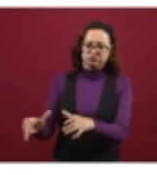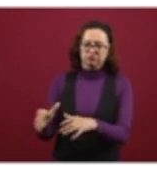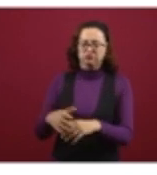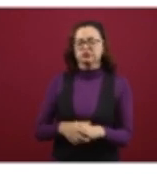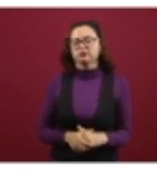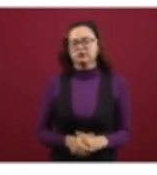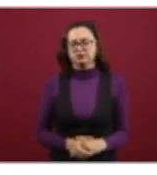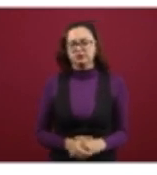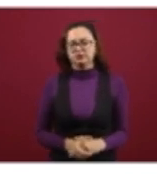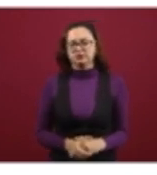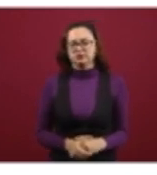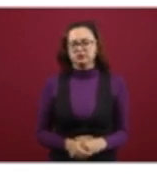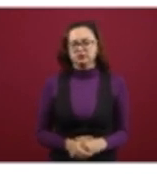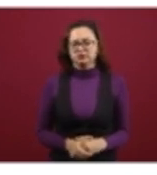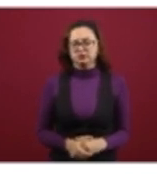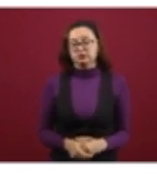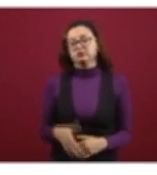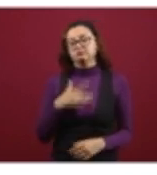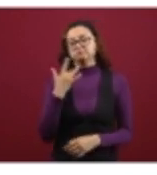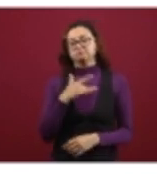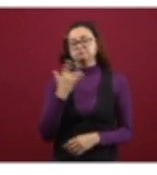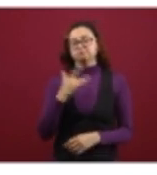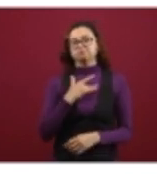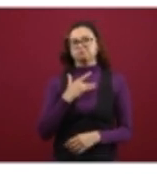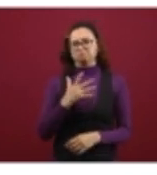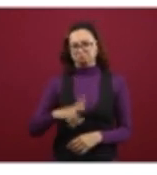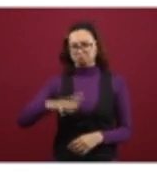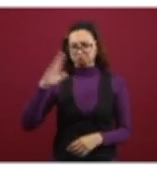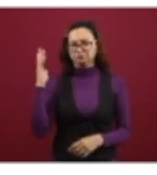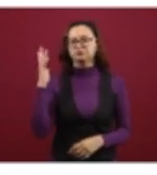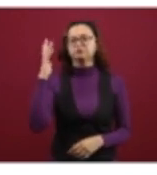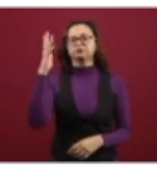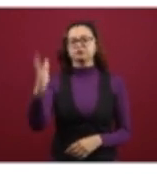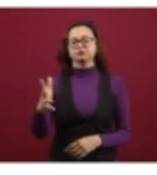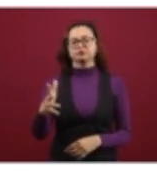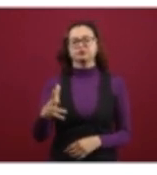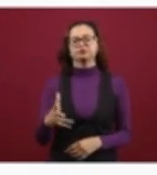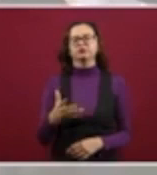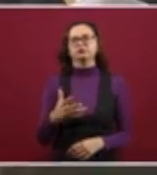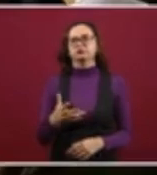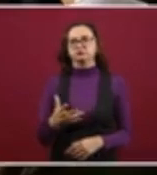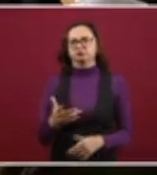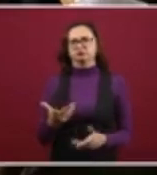físico. Auguramos con estos resultados, como ya lo hemos señalado, una